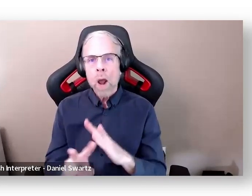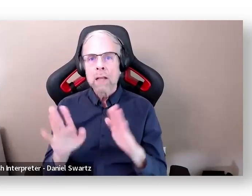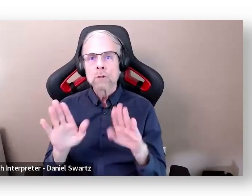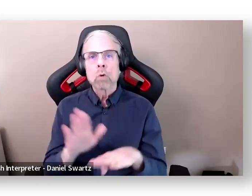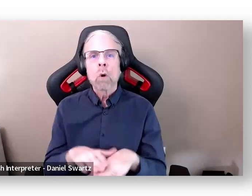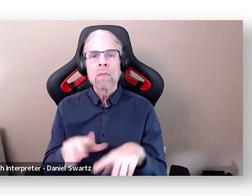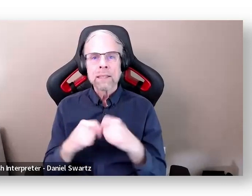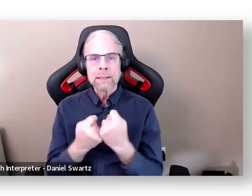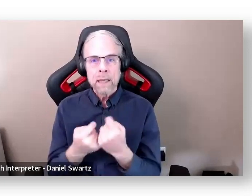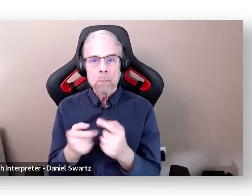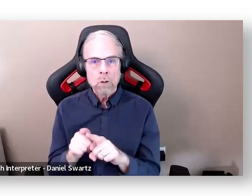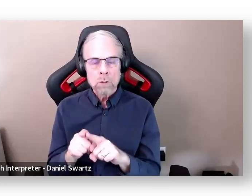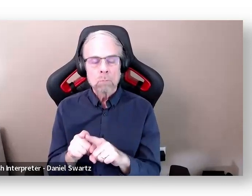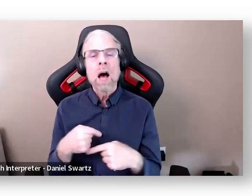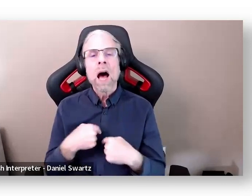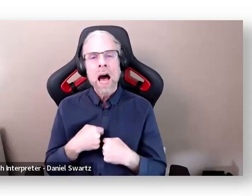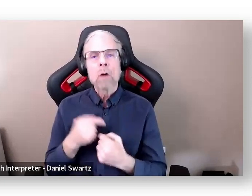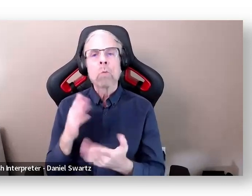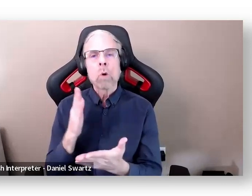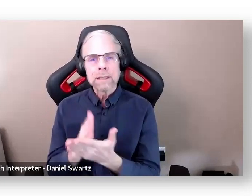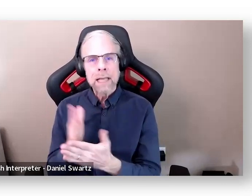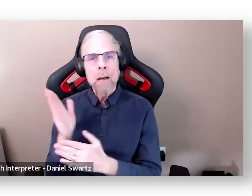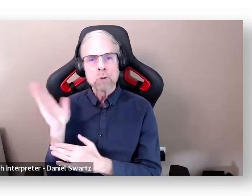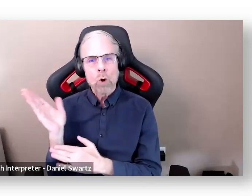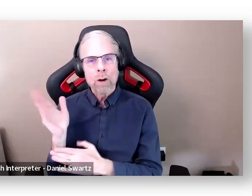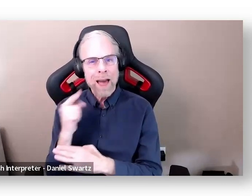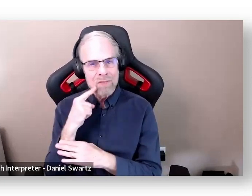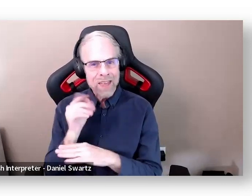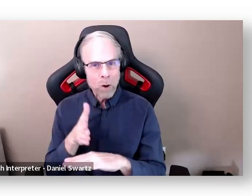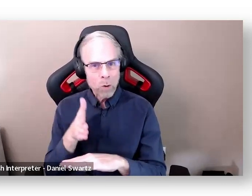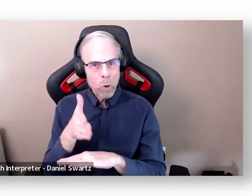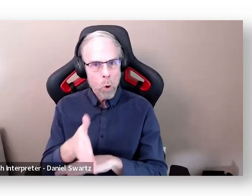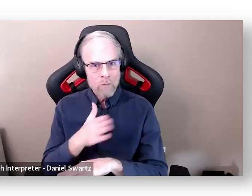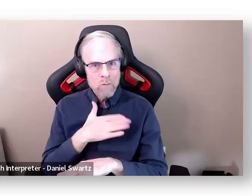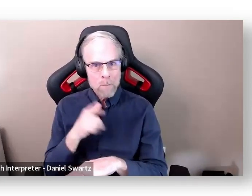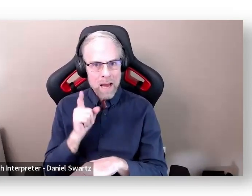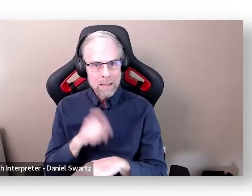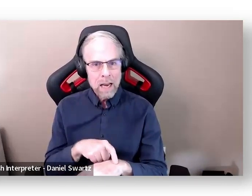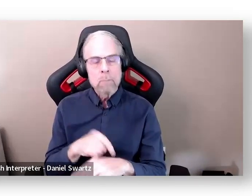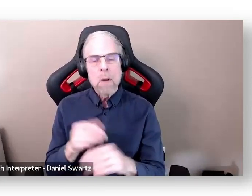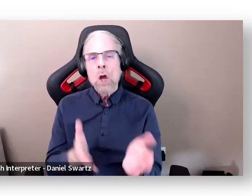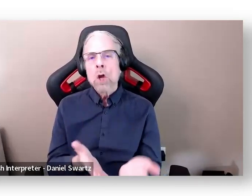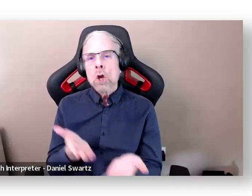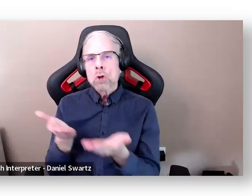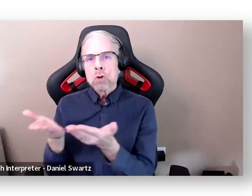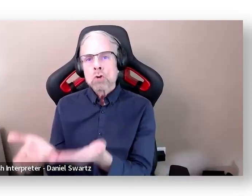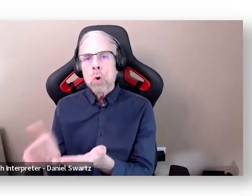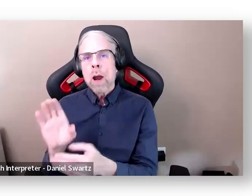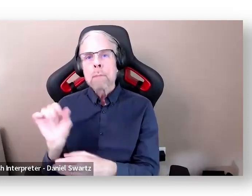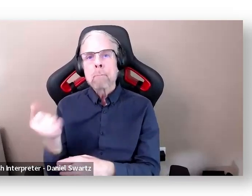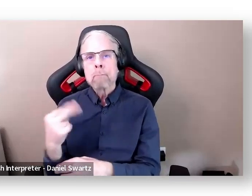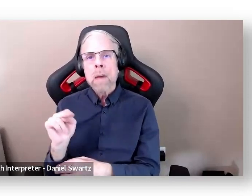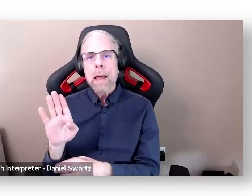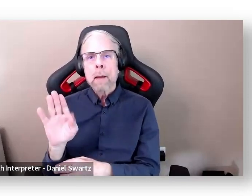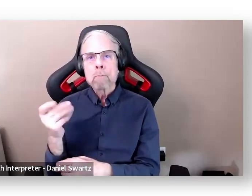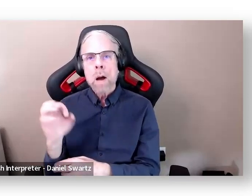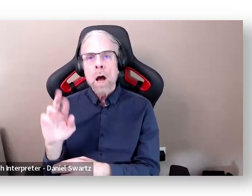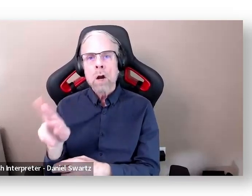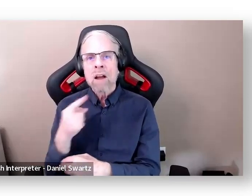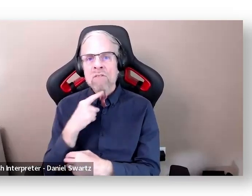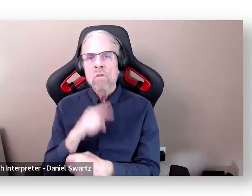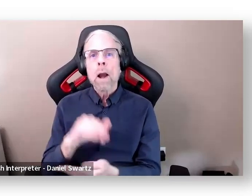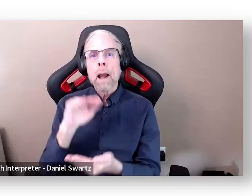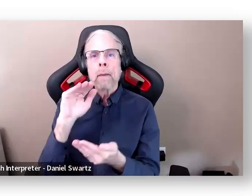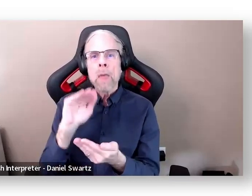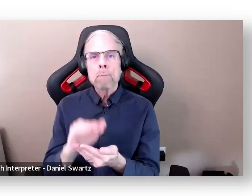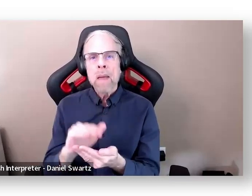Tenemos metodólogos increíbles en nuestro equipo, entonces yo voy a parar de hablar si ya me pasa el tiempo. Entonces ahora voy a presentar